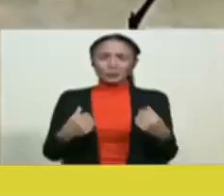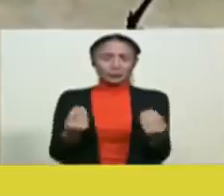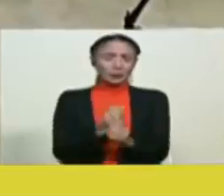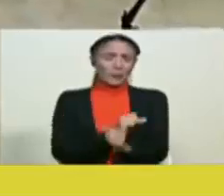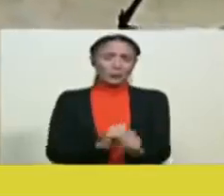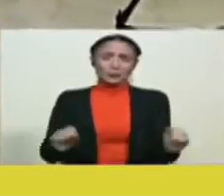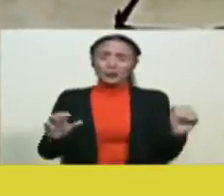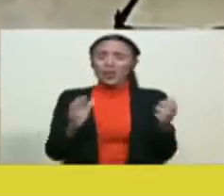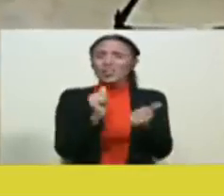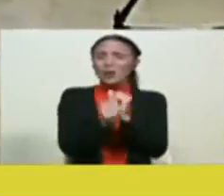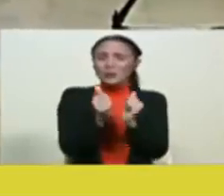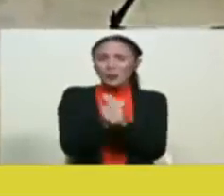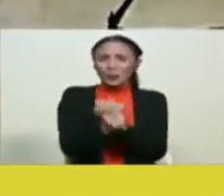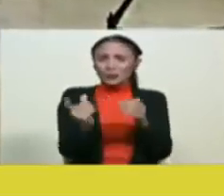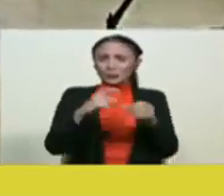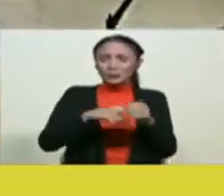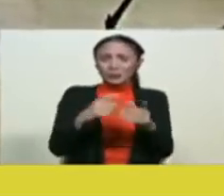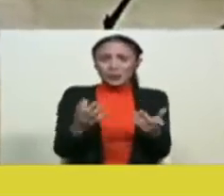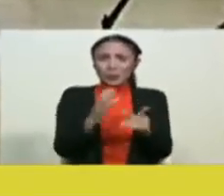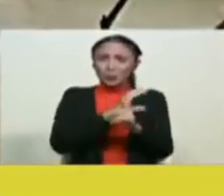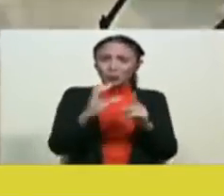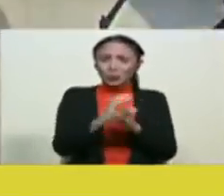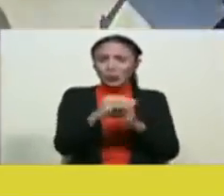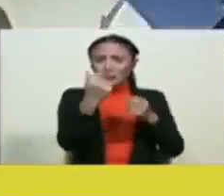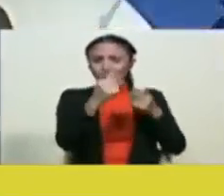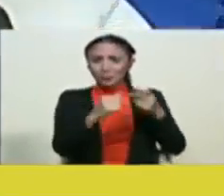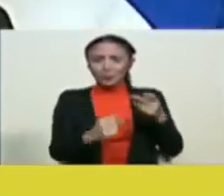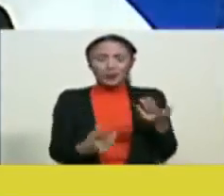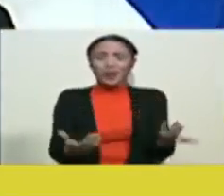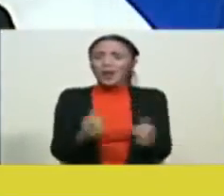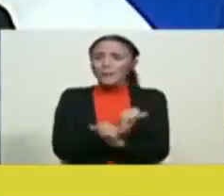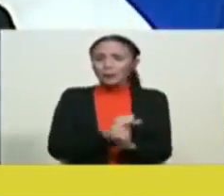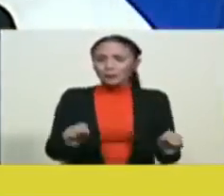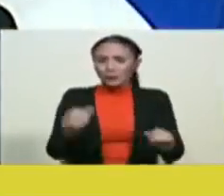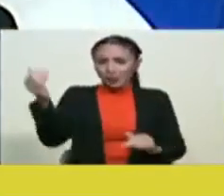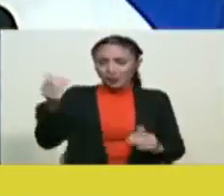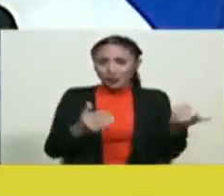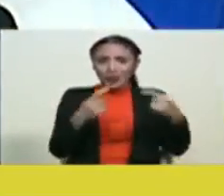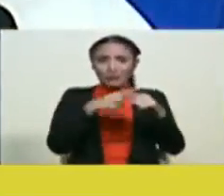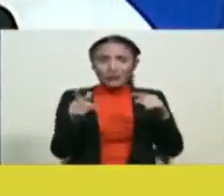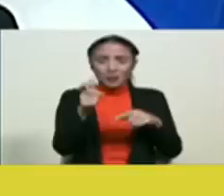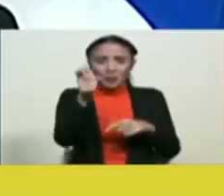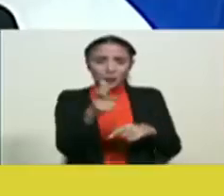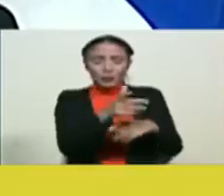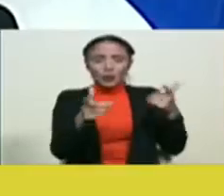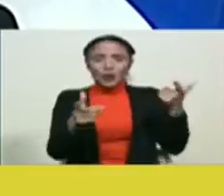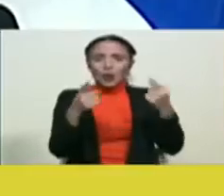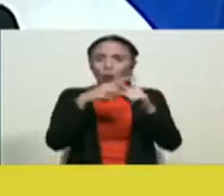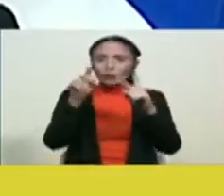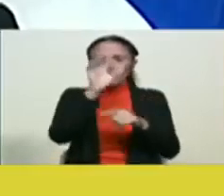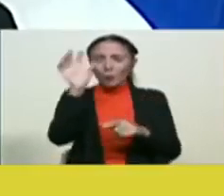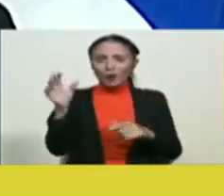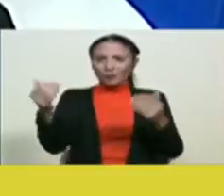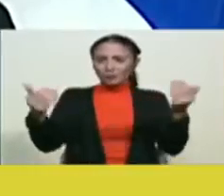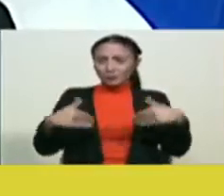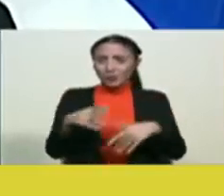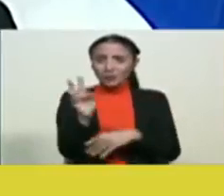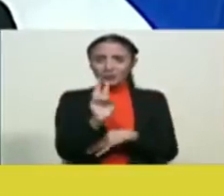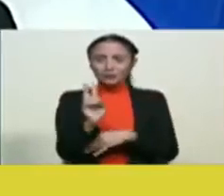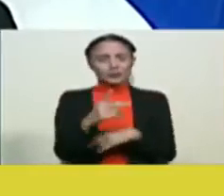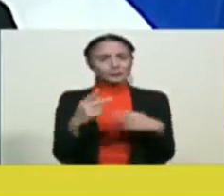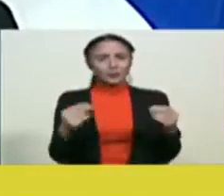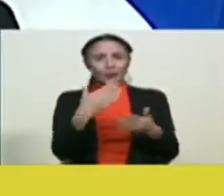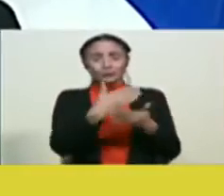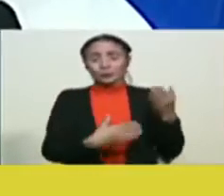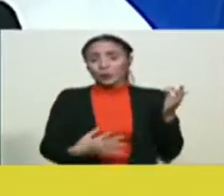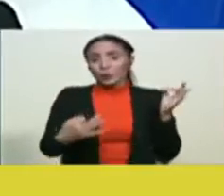deporte dignidad vida a nuestro pueblo y que era un